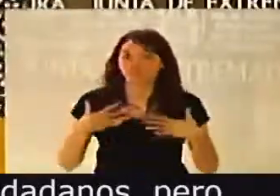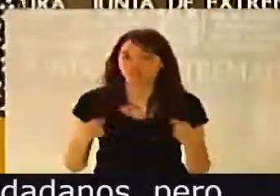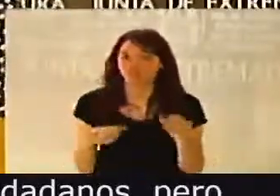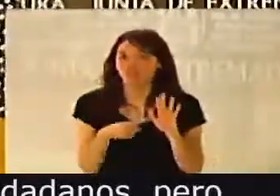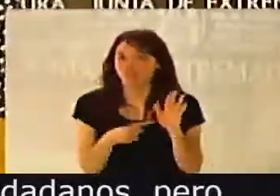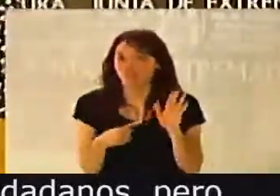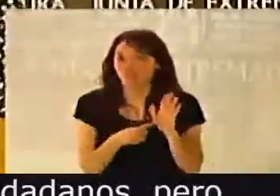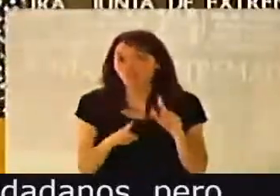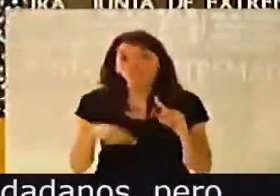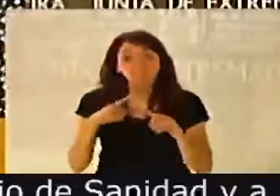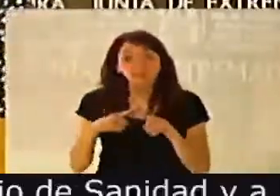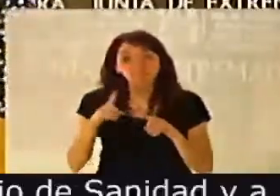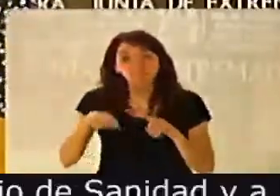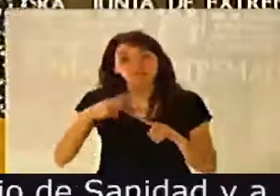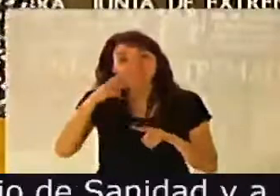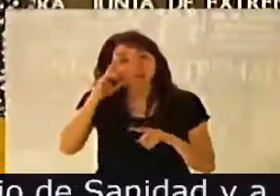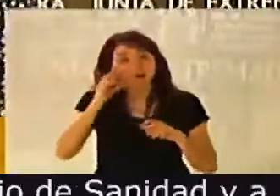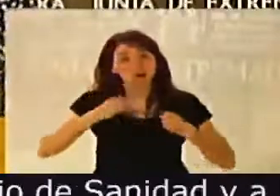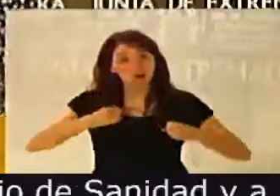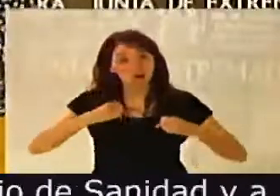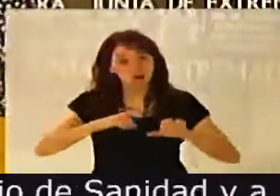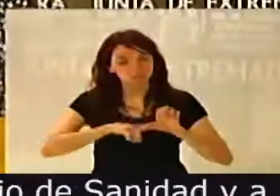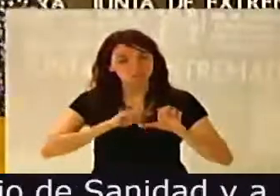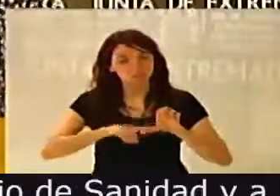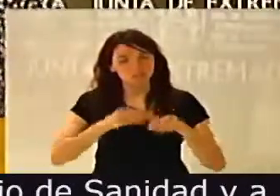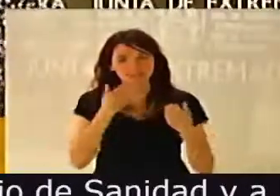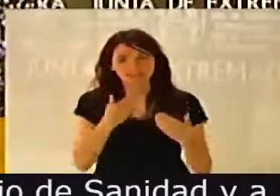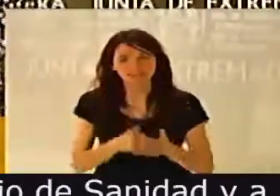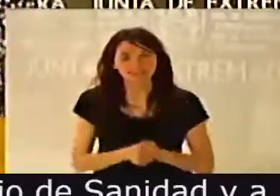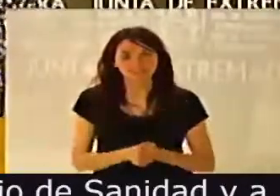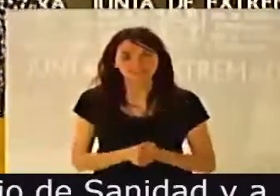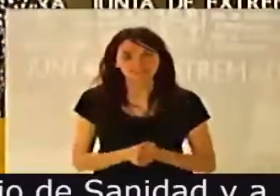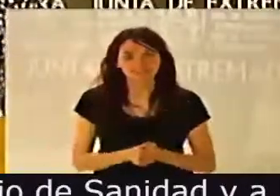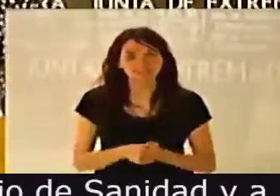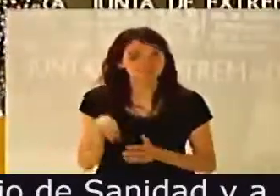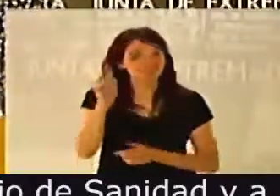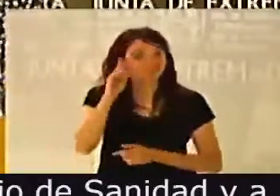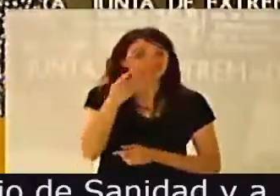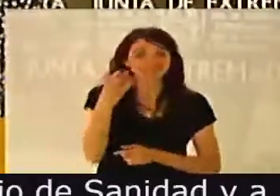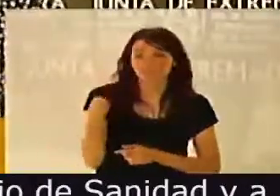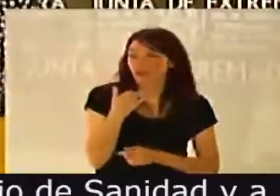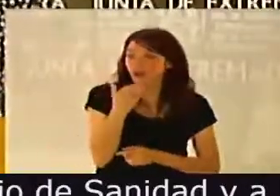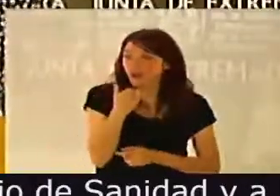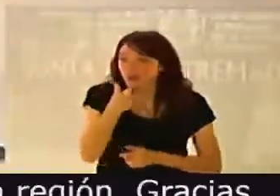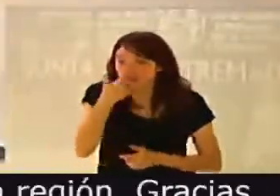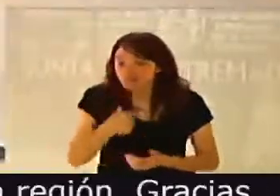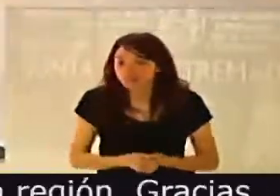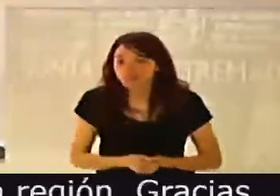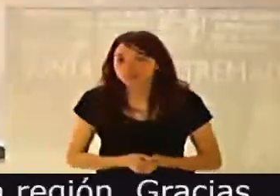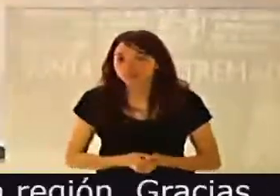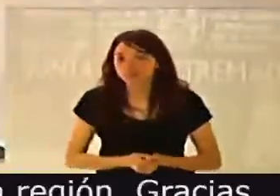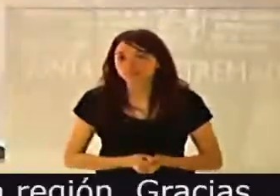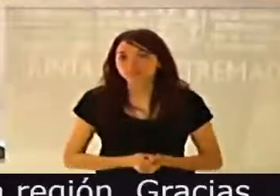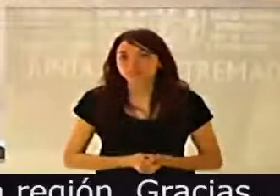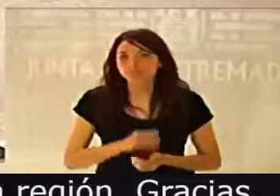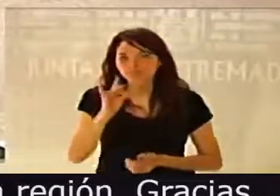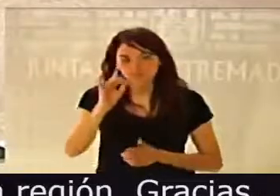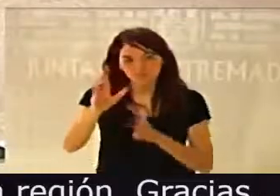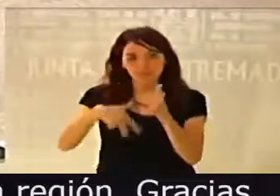marque también la Autoridad Sanitaria de la región. Gracias. No sé si tenía alguna pregunta más. Sí, alguna pregunta del turno por